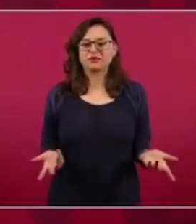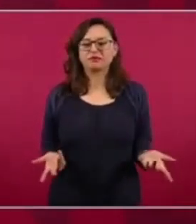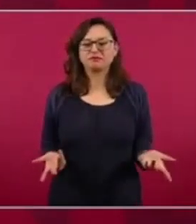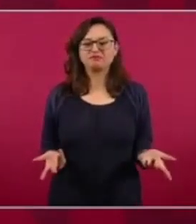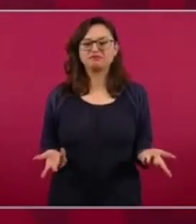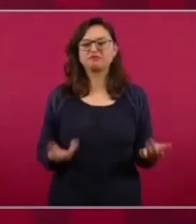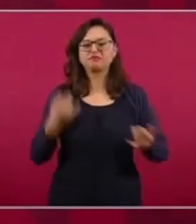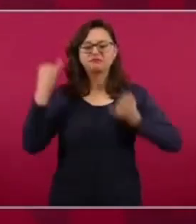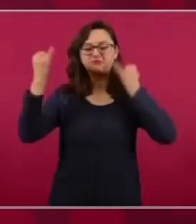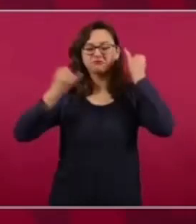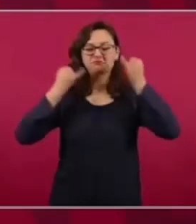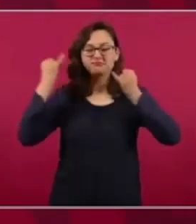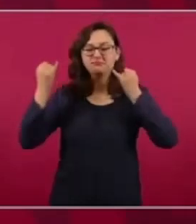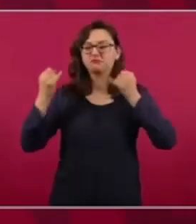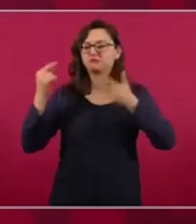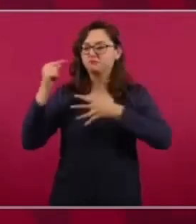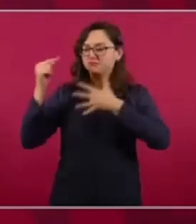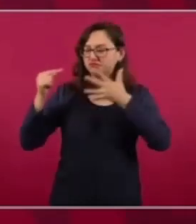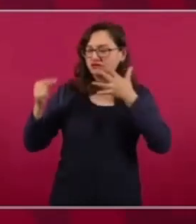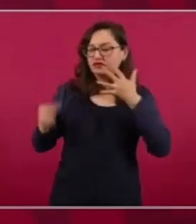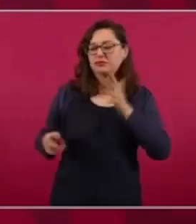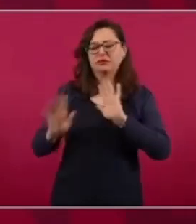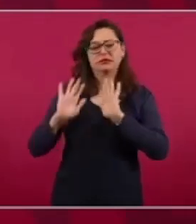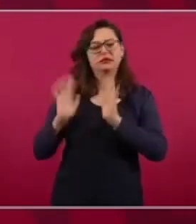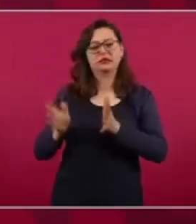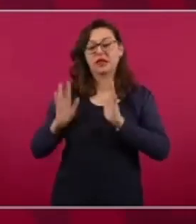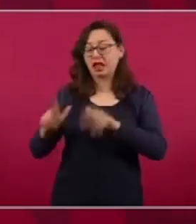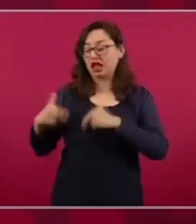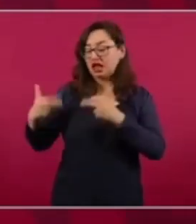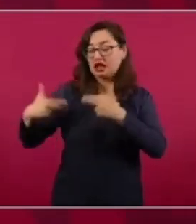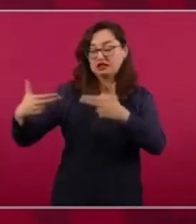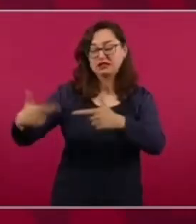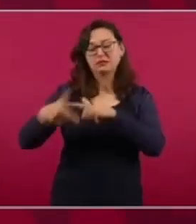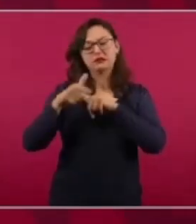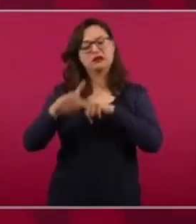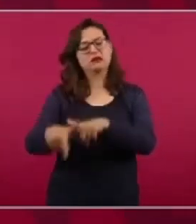No nos olvidemos, hace relativamente poco,